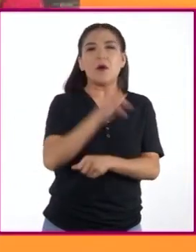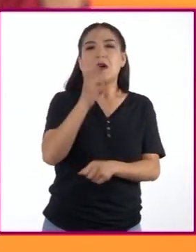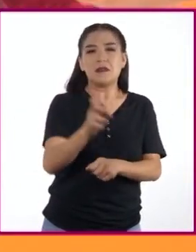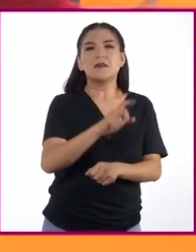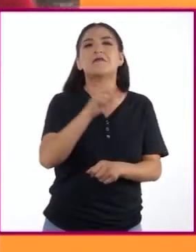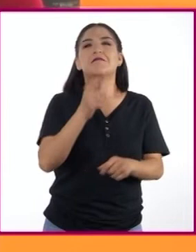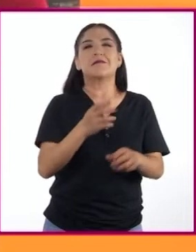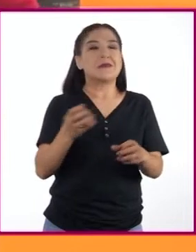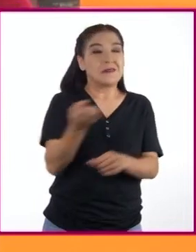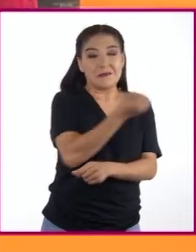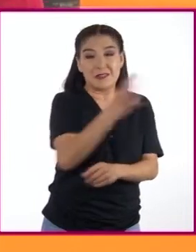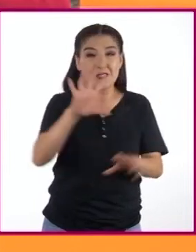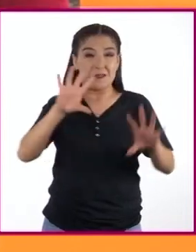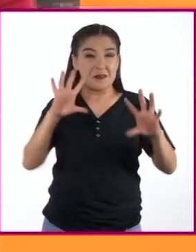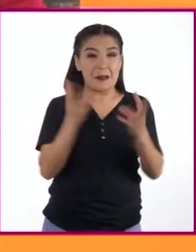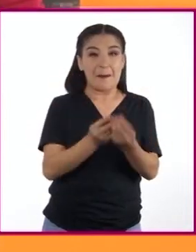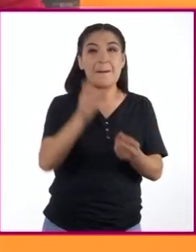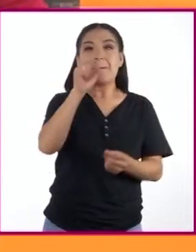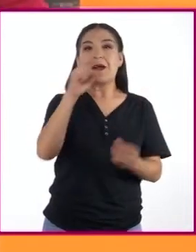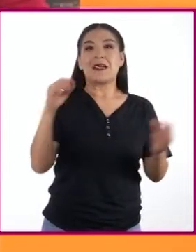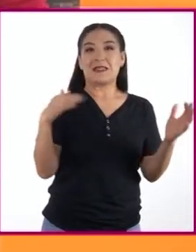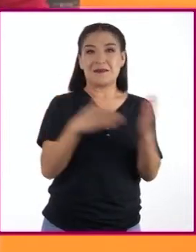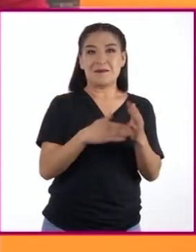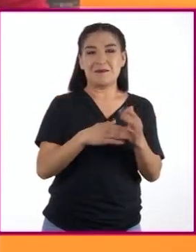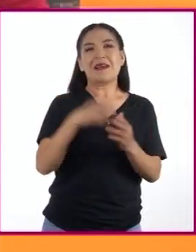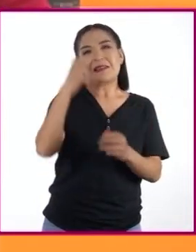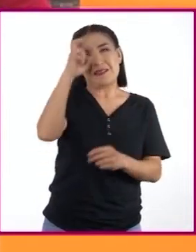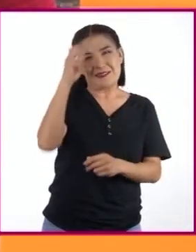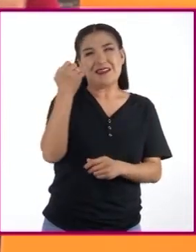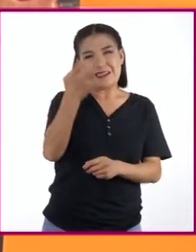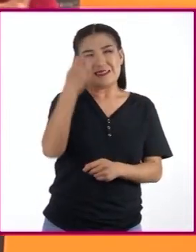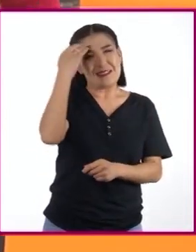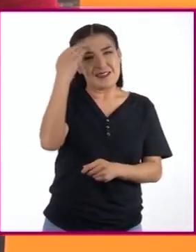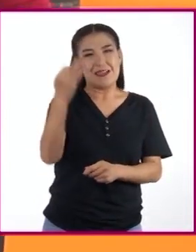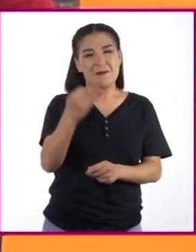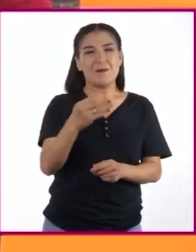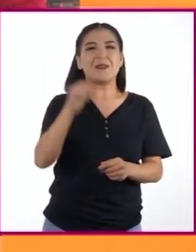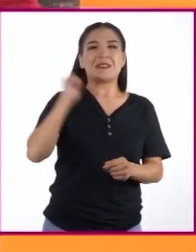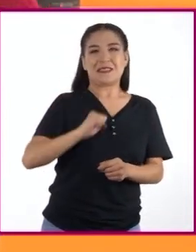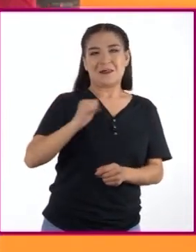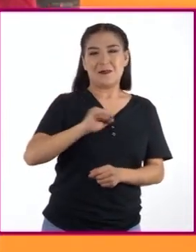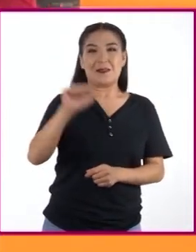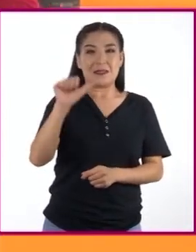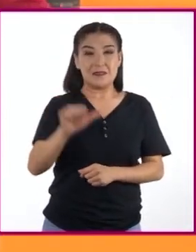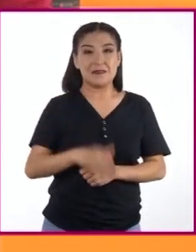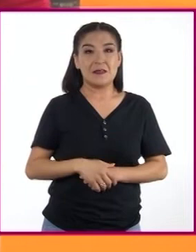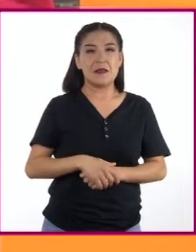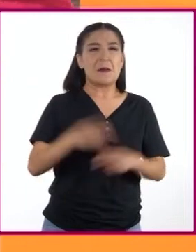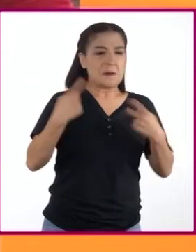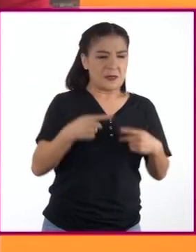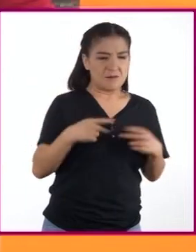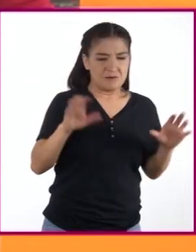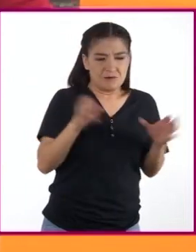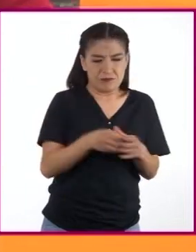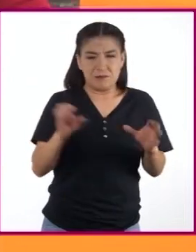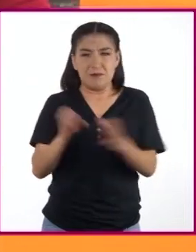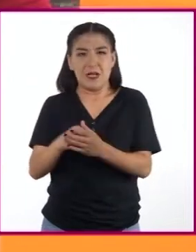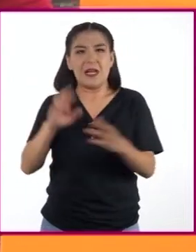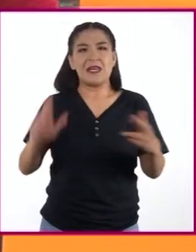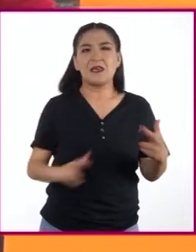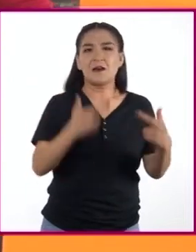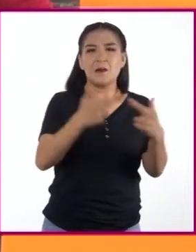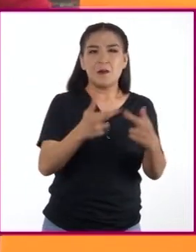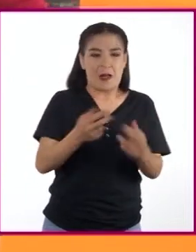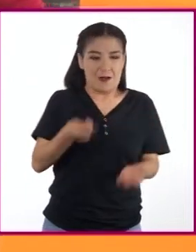unos 20,000 a mediados del siglo XVI. Los pobladores se concentraron en regiones